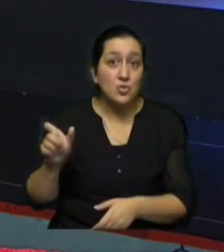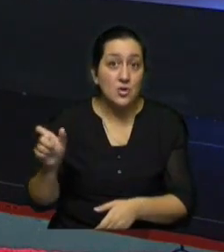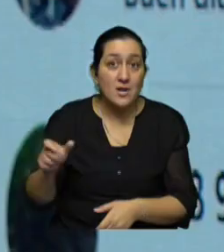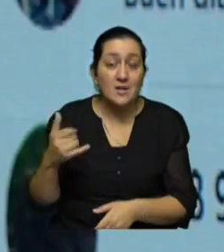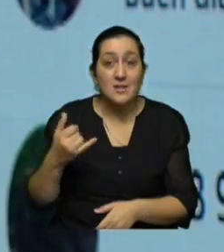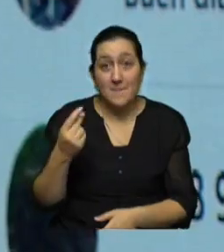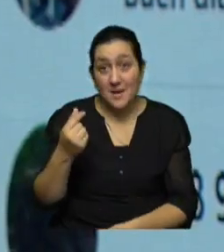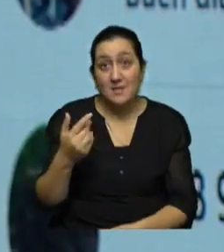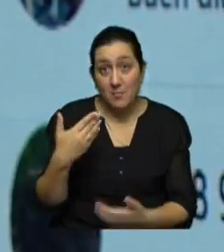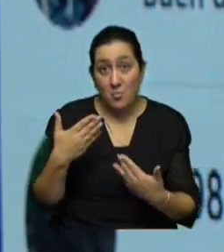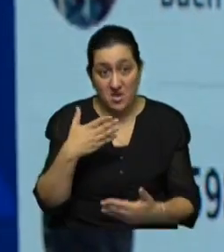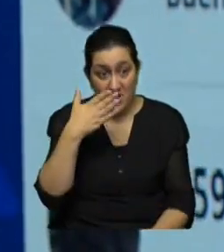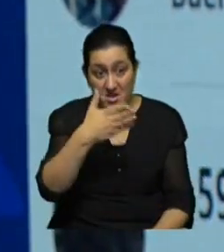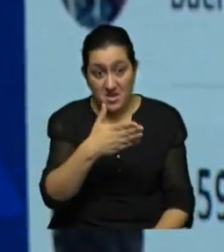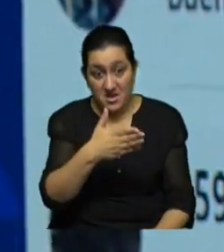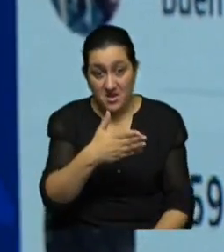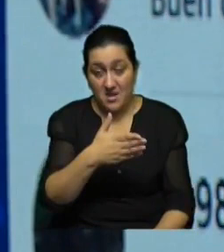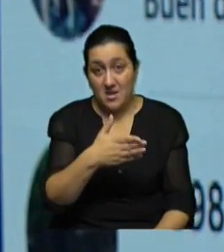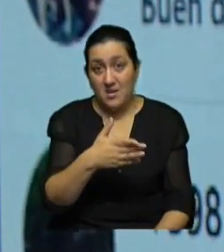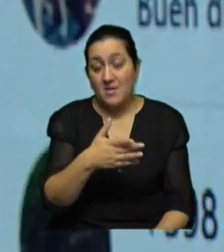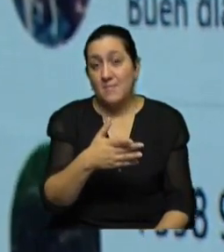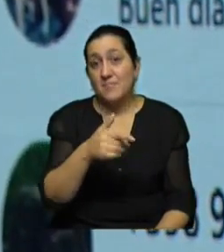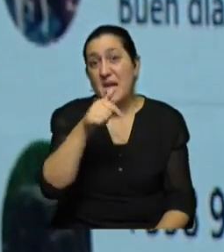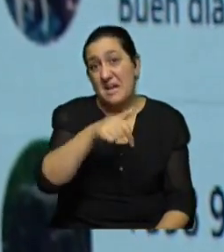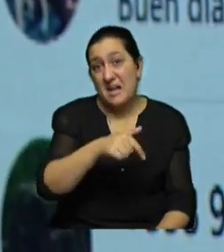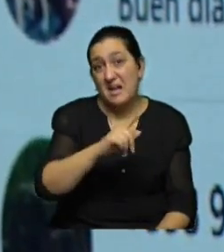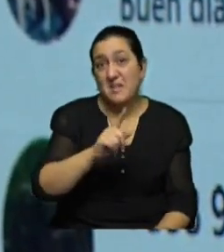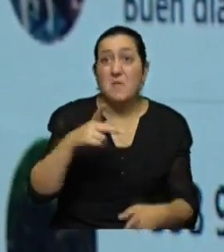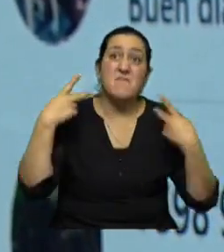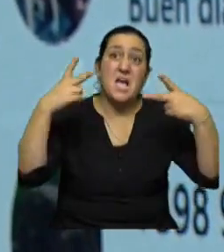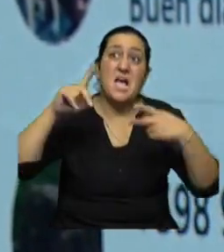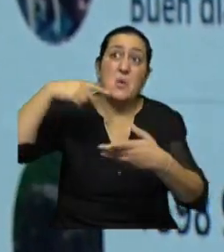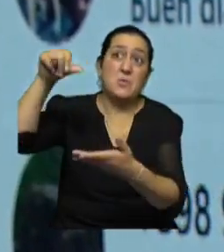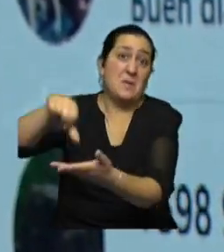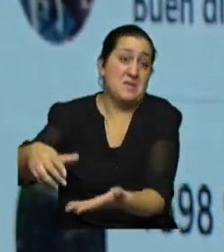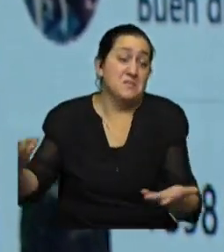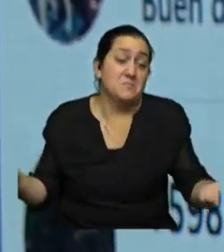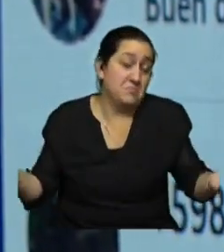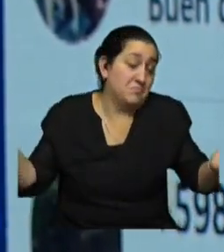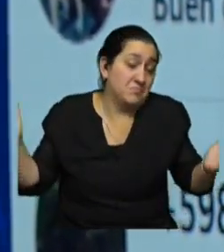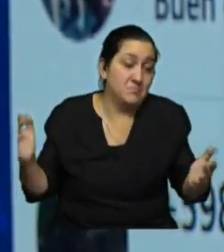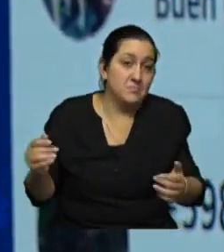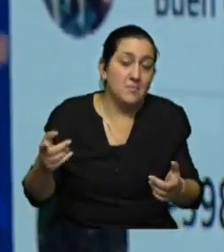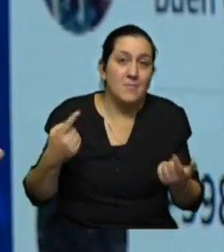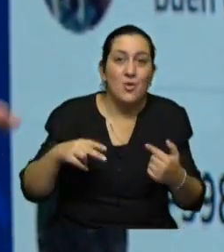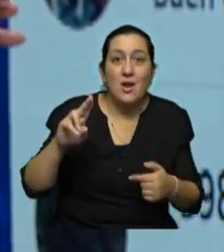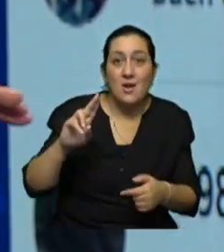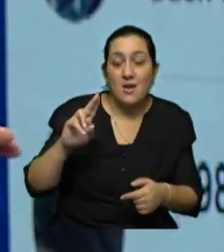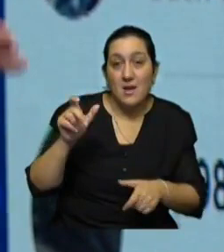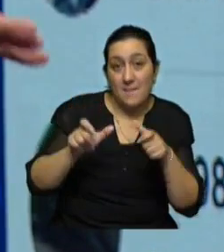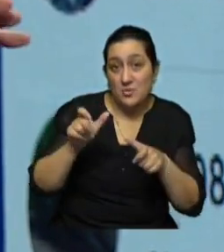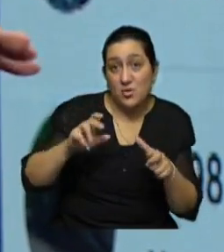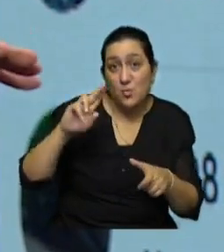ir a ver a esos artistas acá y a otro país, porque se pagan el pasaje y van a un recital en otro país. El uruguayo